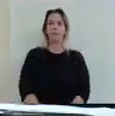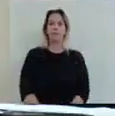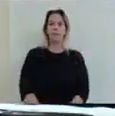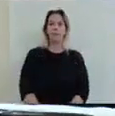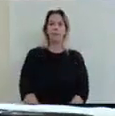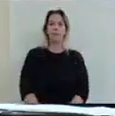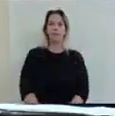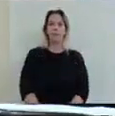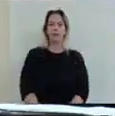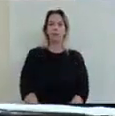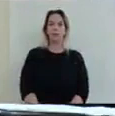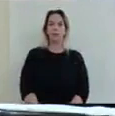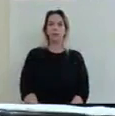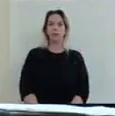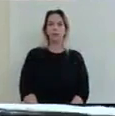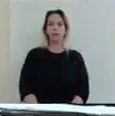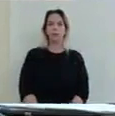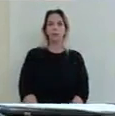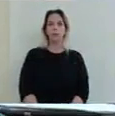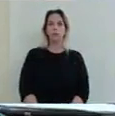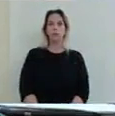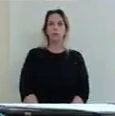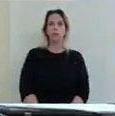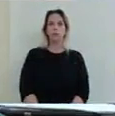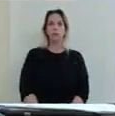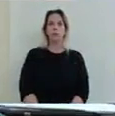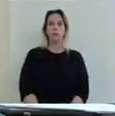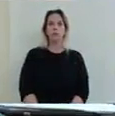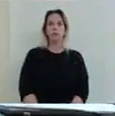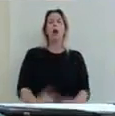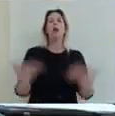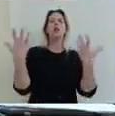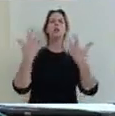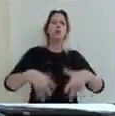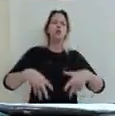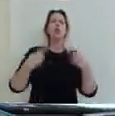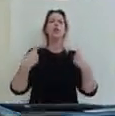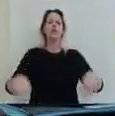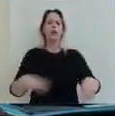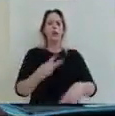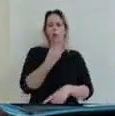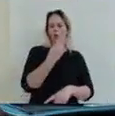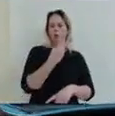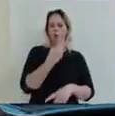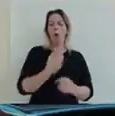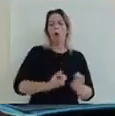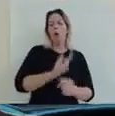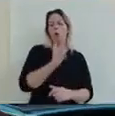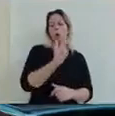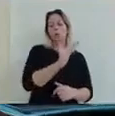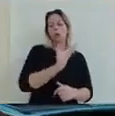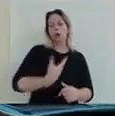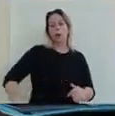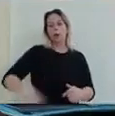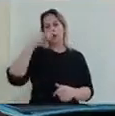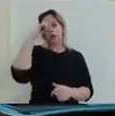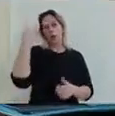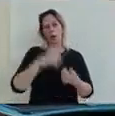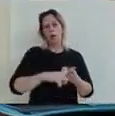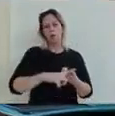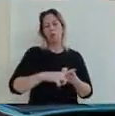van en proyectos diferentes porque se tratan de fondos diferentes, ¿no? Esto es un fondo que, bueno, está la suma ahí de